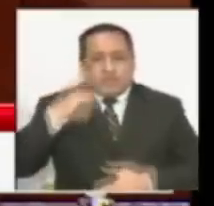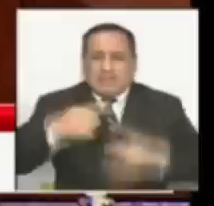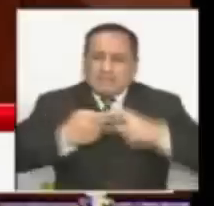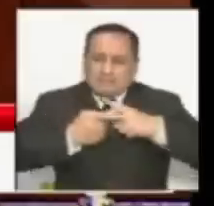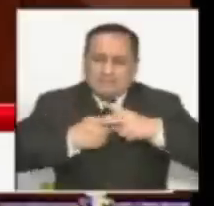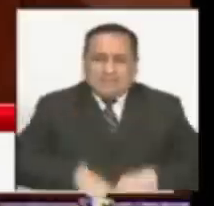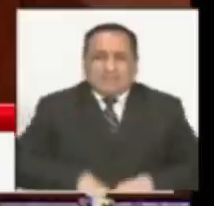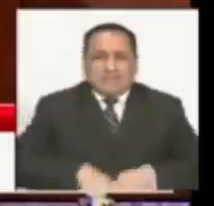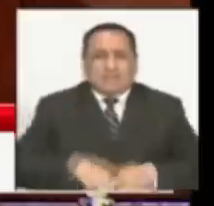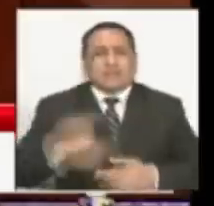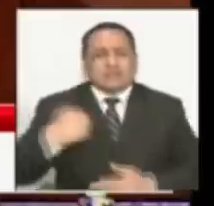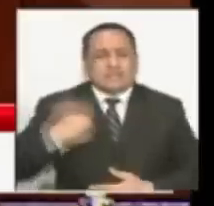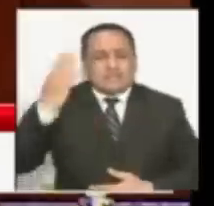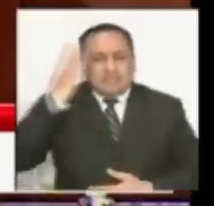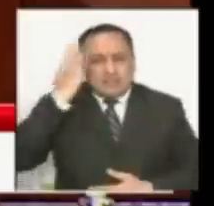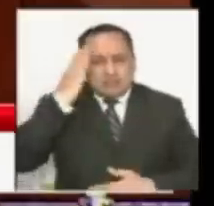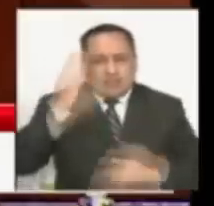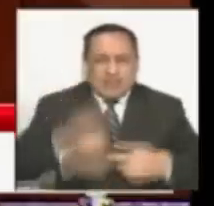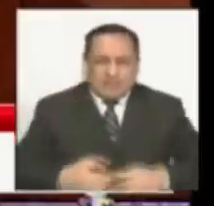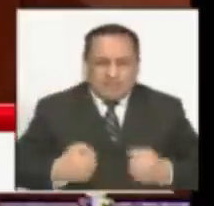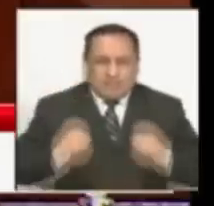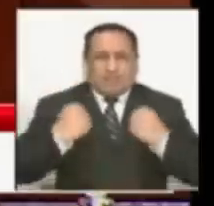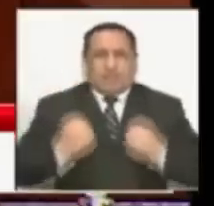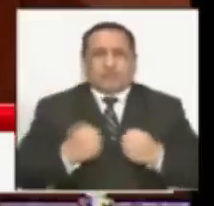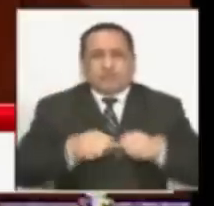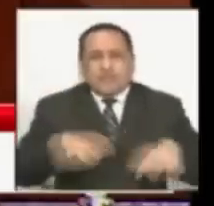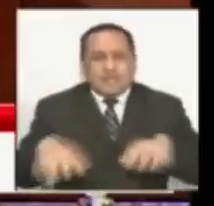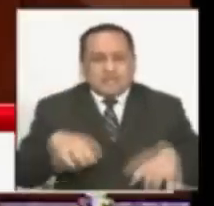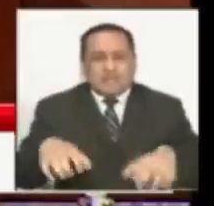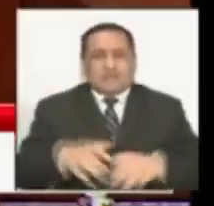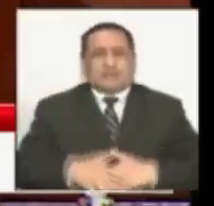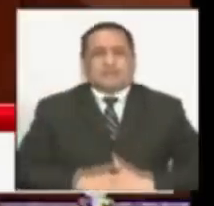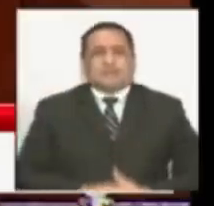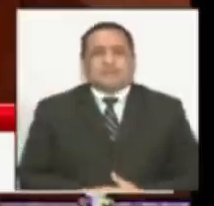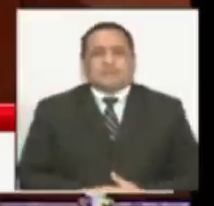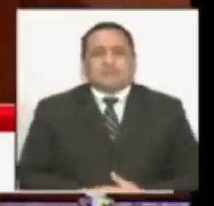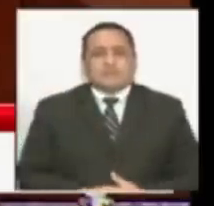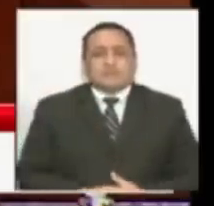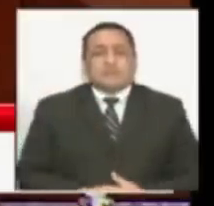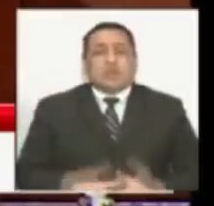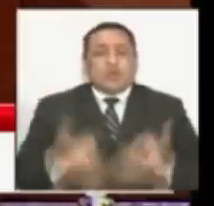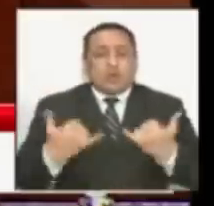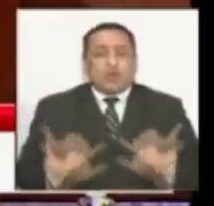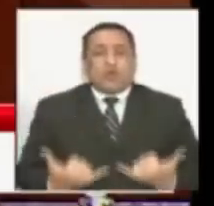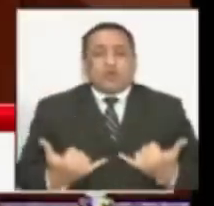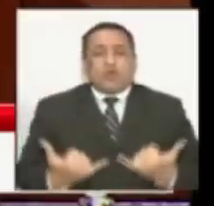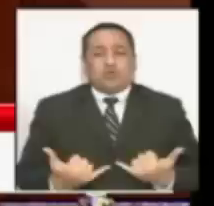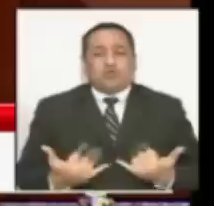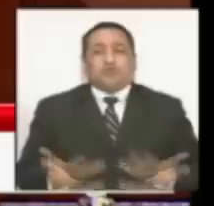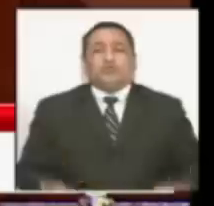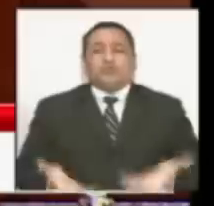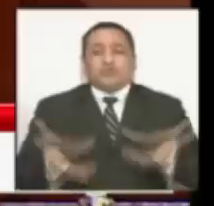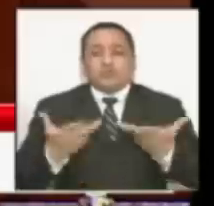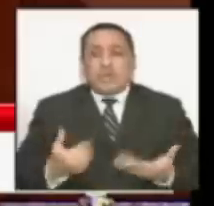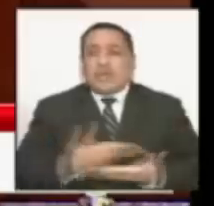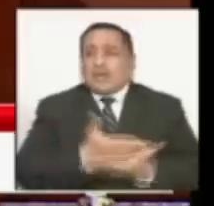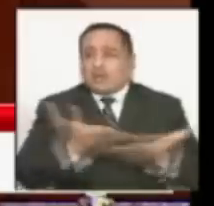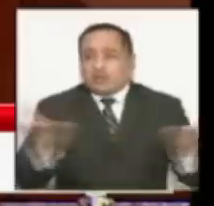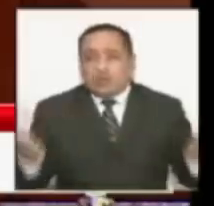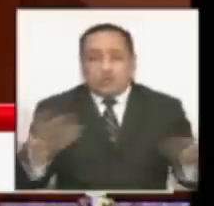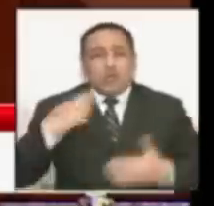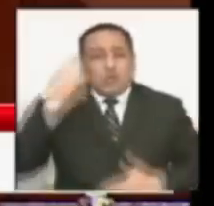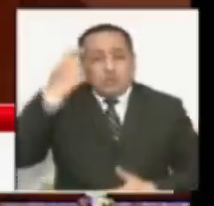abajo, consciente del esfuerzo que toma hacer esto. Hoy nos toca a los políticos